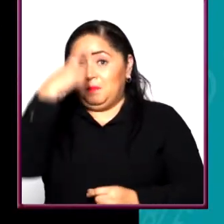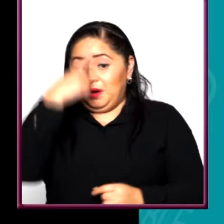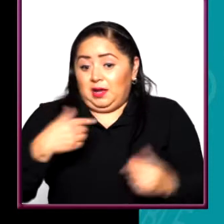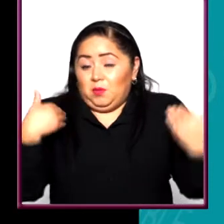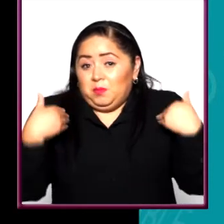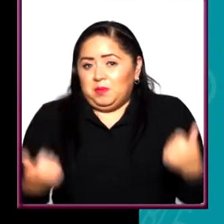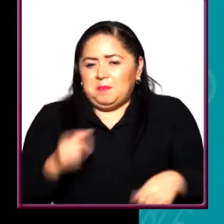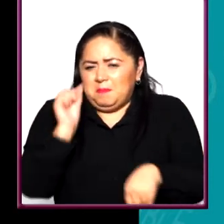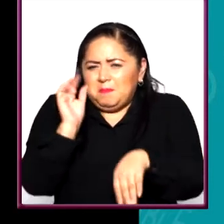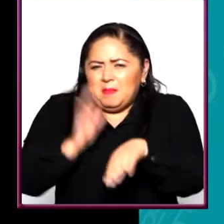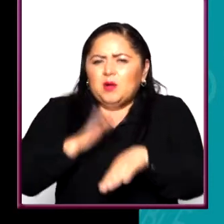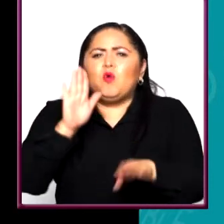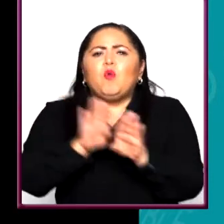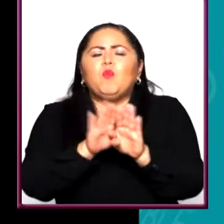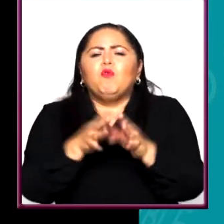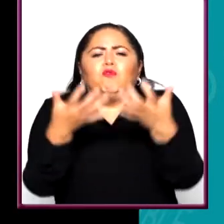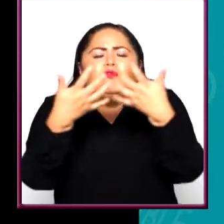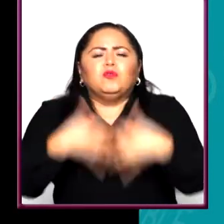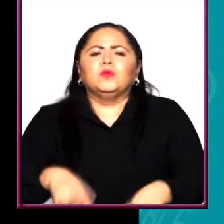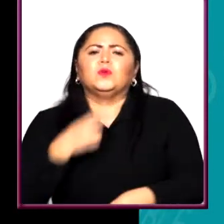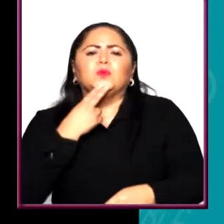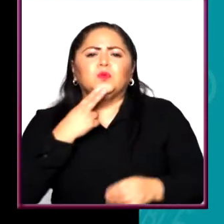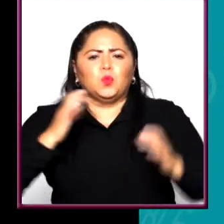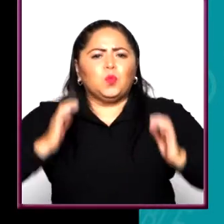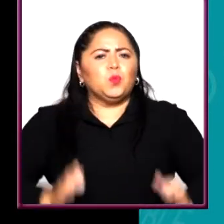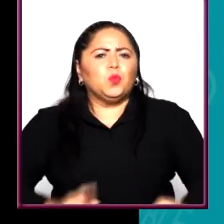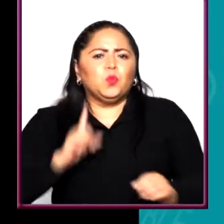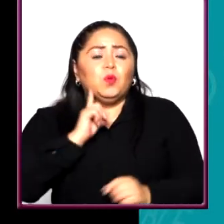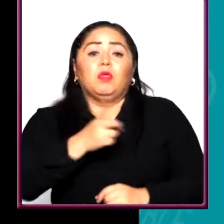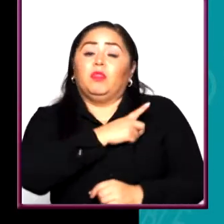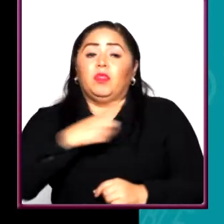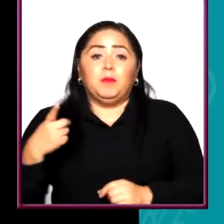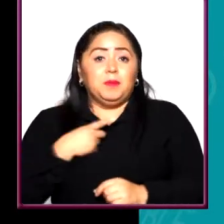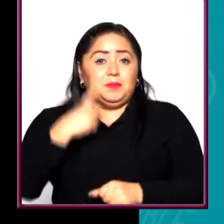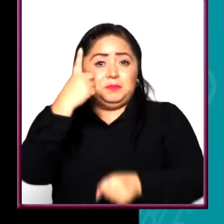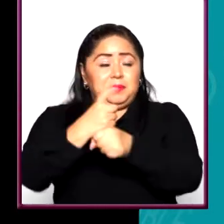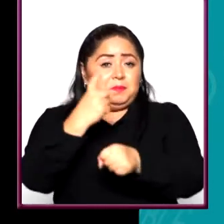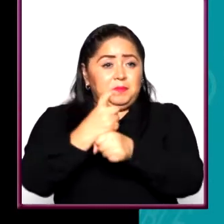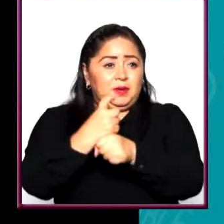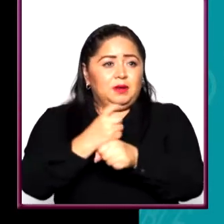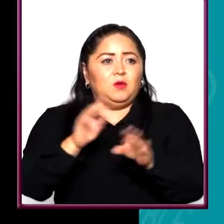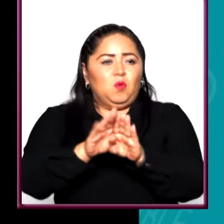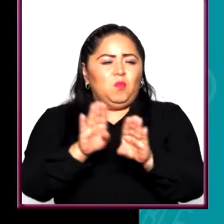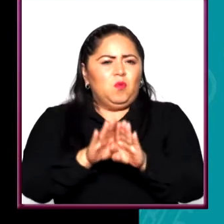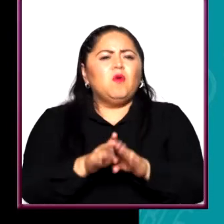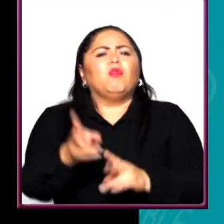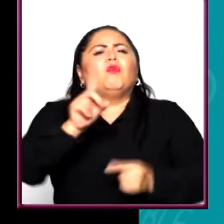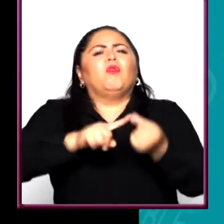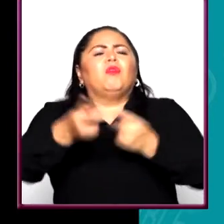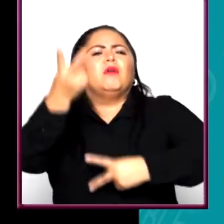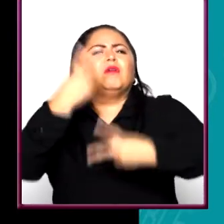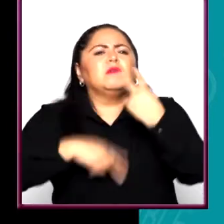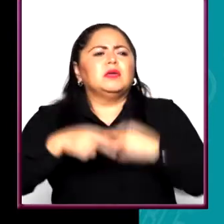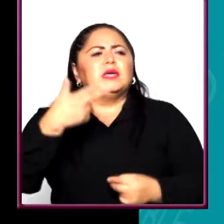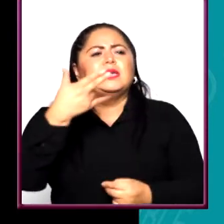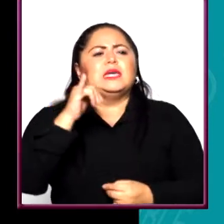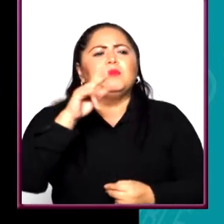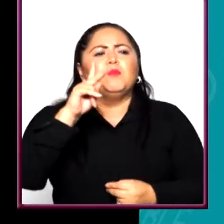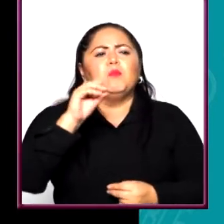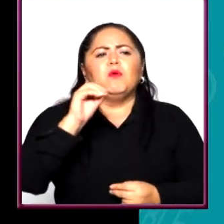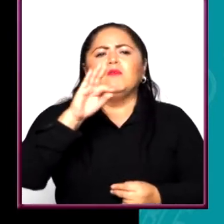Para comprender un poco más cómo funciona el aparato sexual femenino, debemos partir de la secreción de hormonas que realiza la